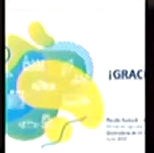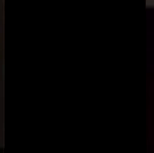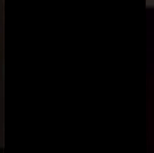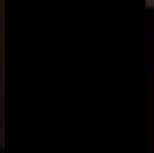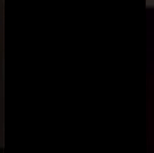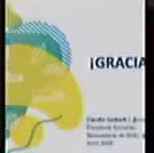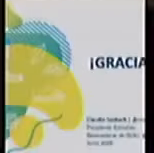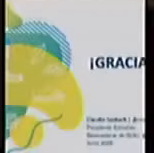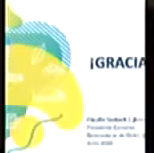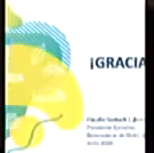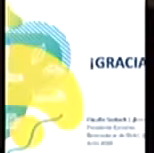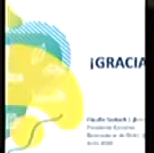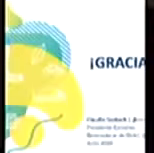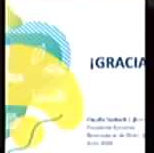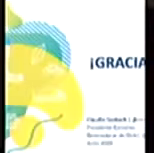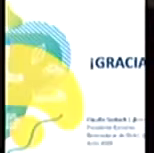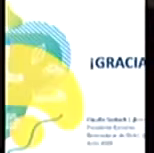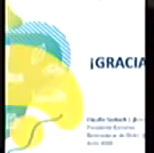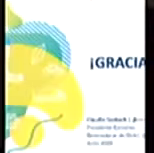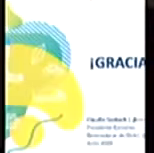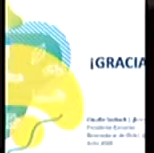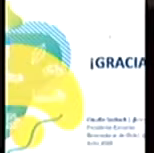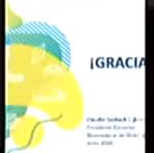con adelantar estas medidas